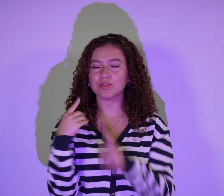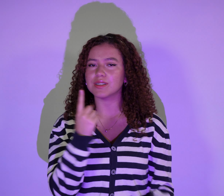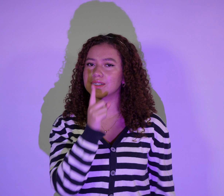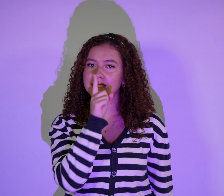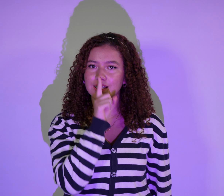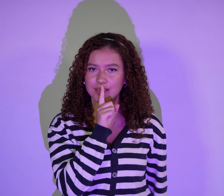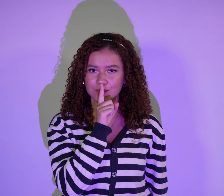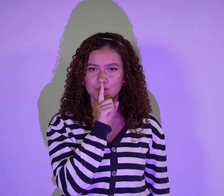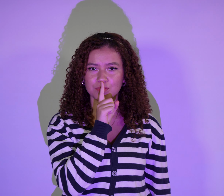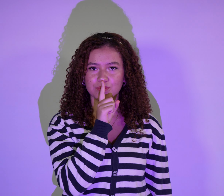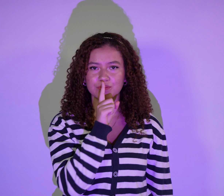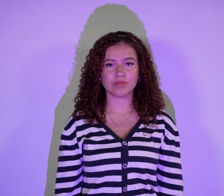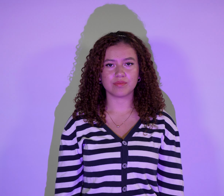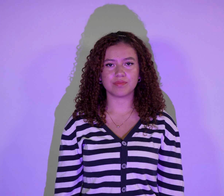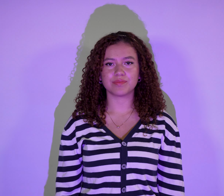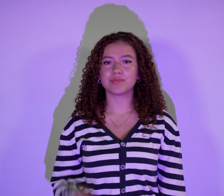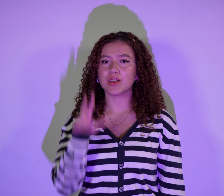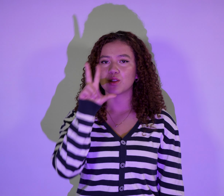silencio.